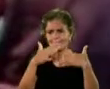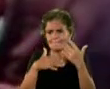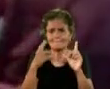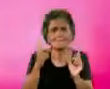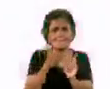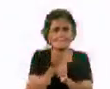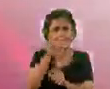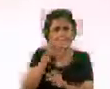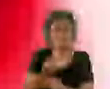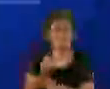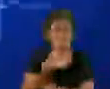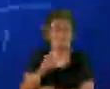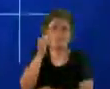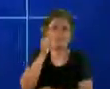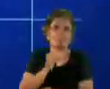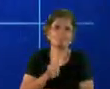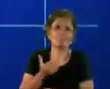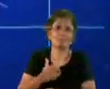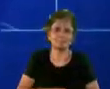y un herido.